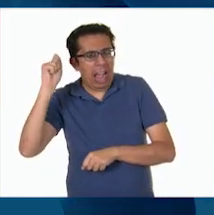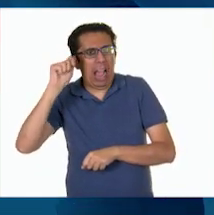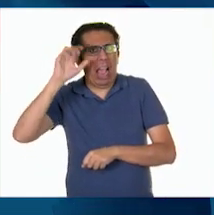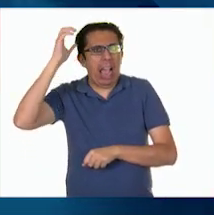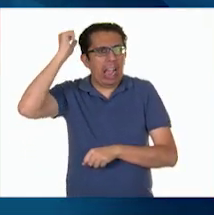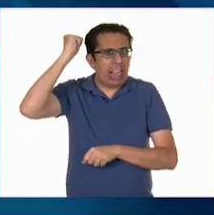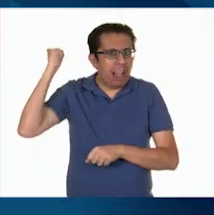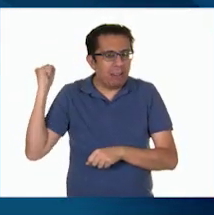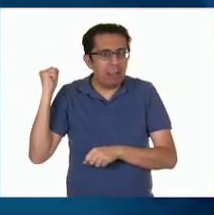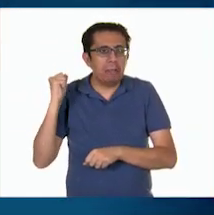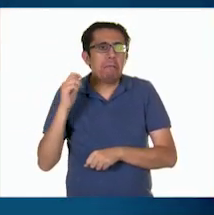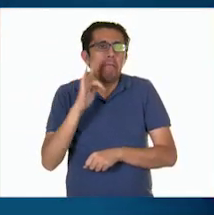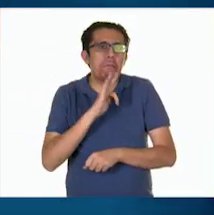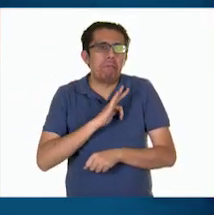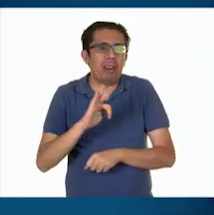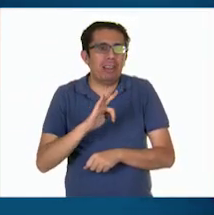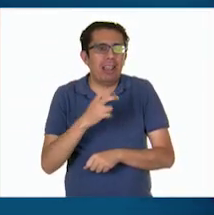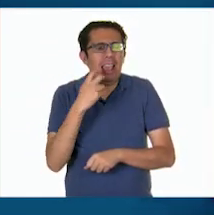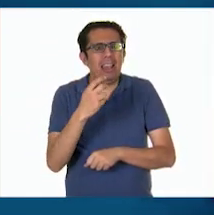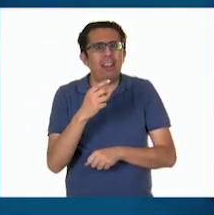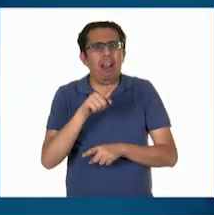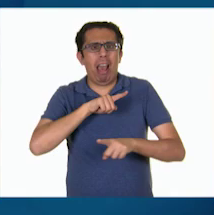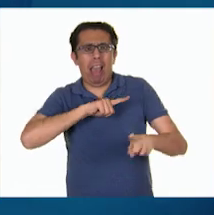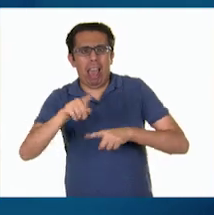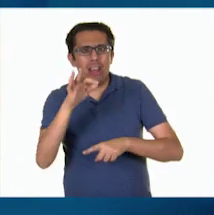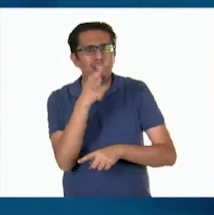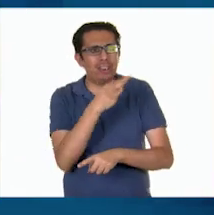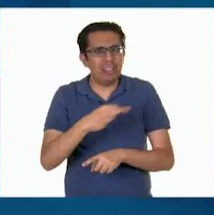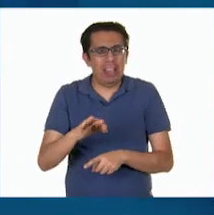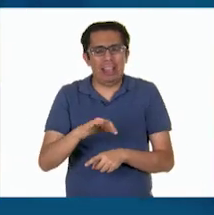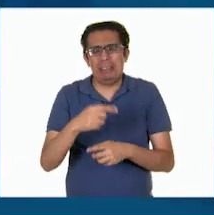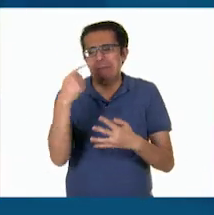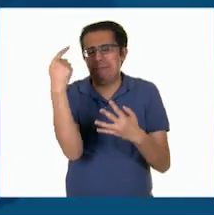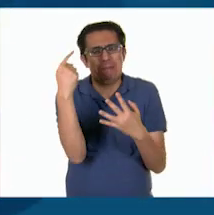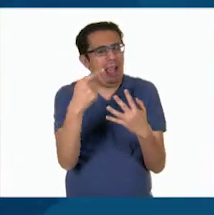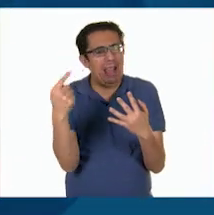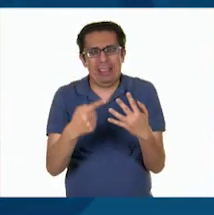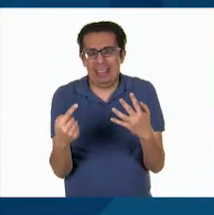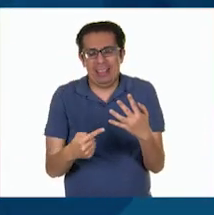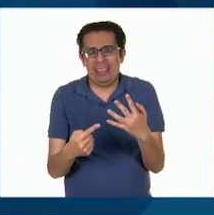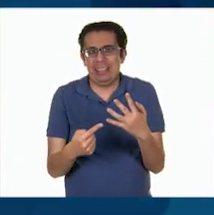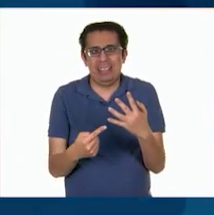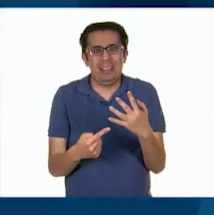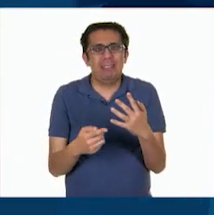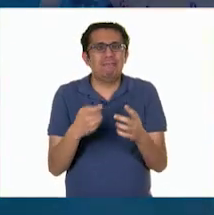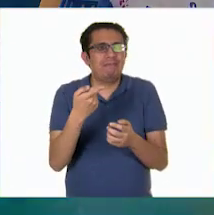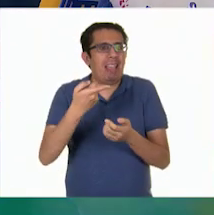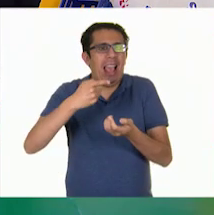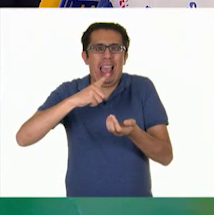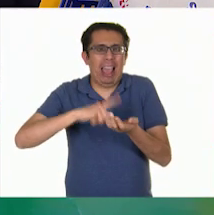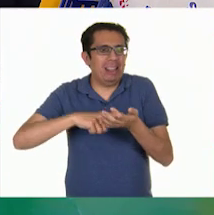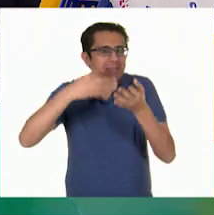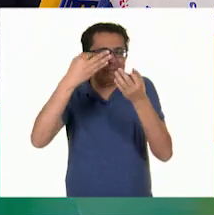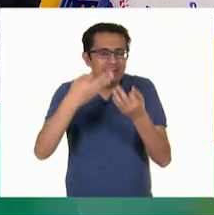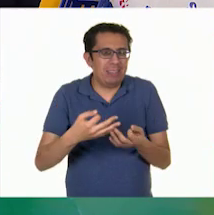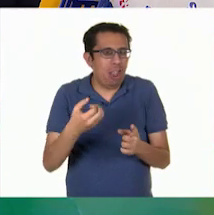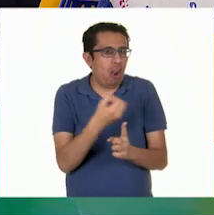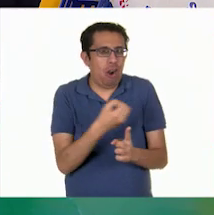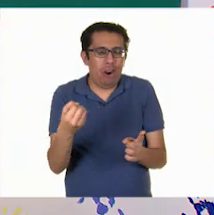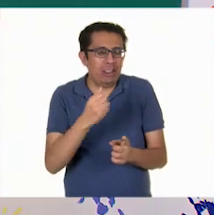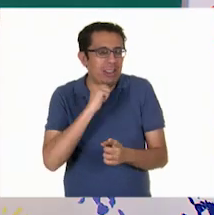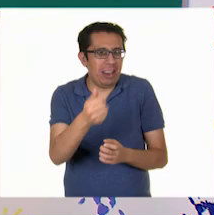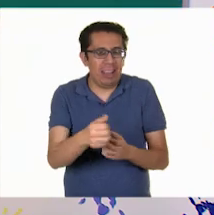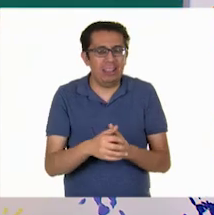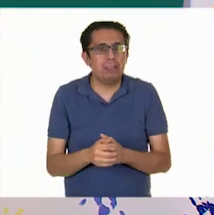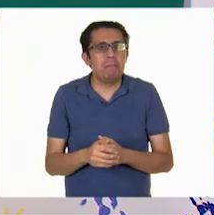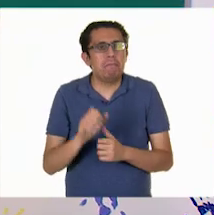jalarían el cabello, se dirían palabrotas, bueno, no, en fin. Sería todo menos una lucha olímpica. Así es, Eric. Y